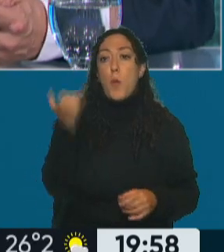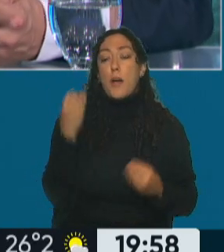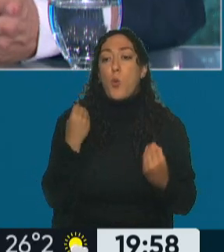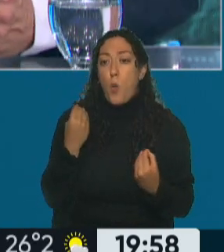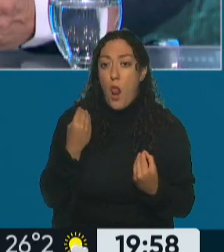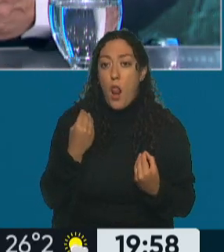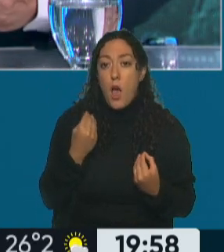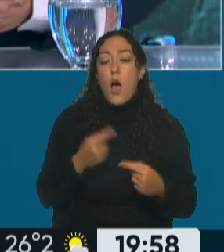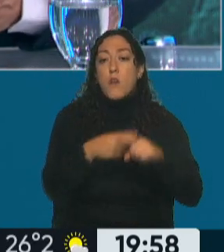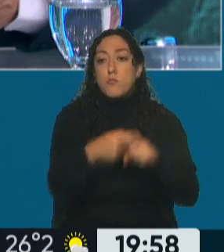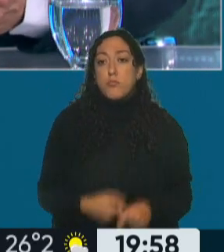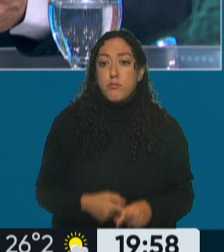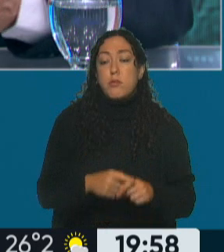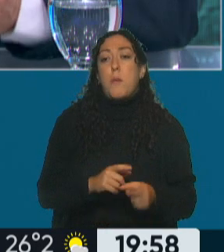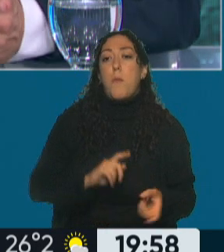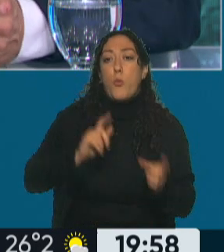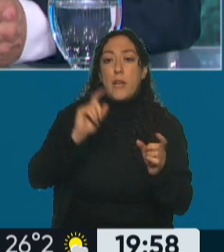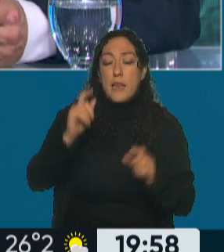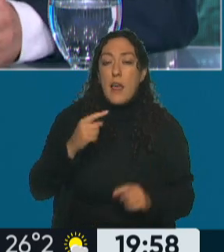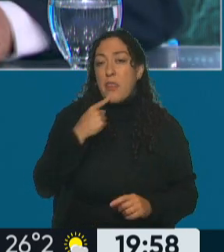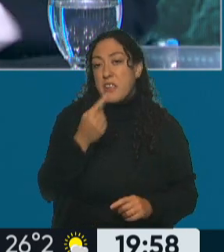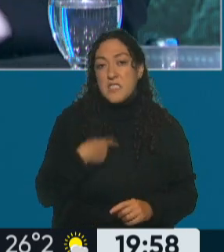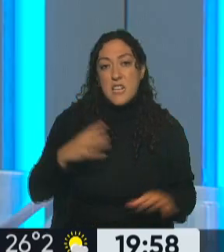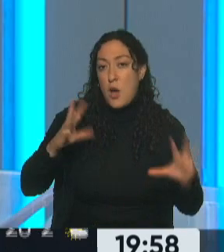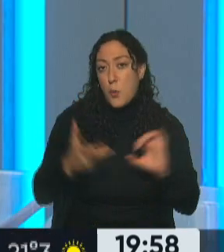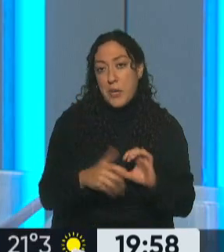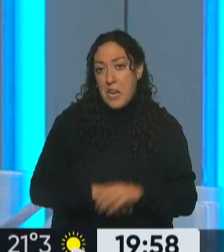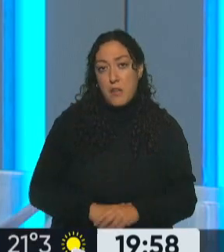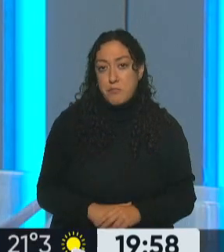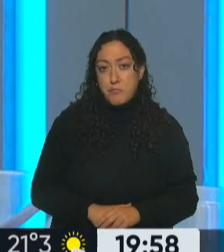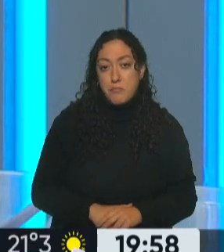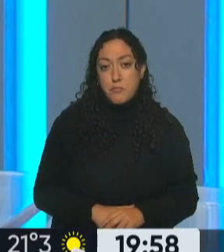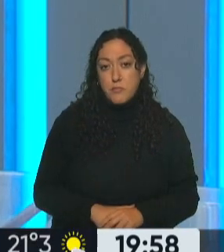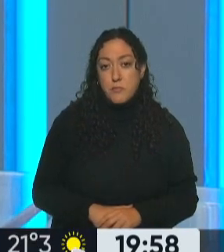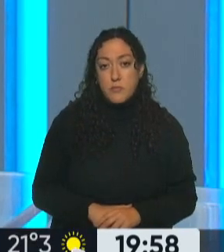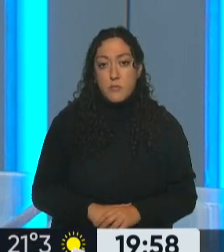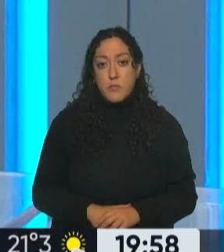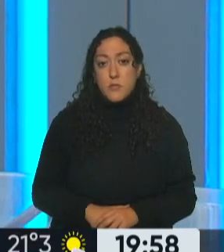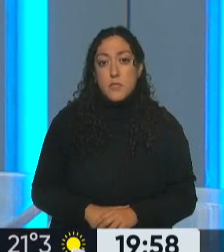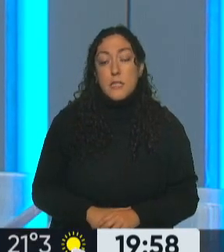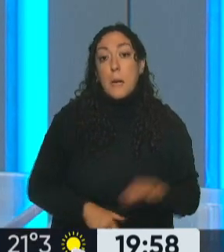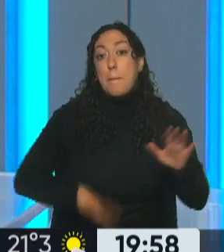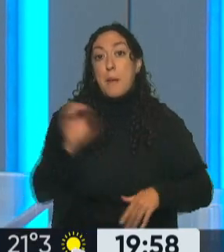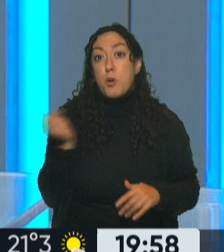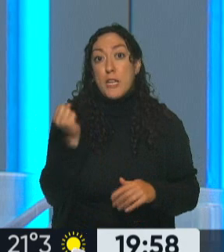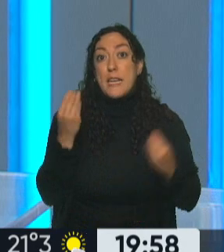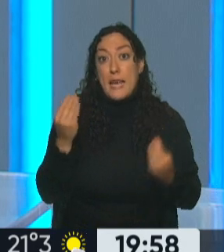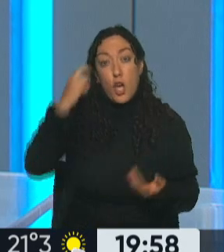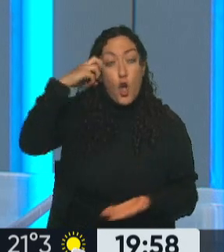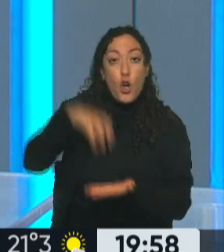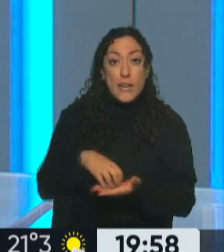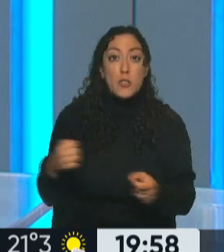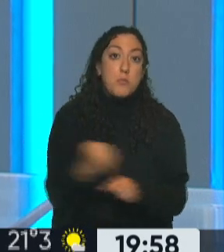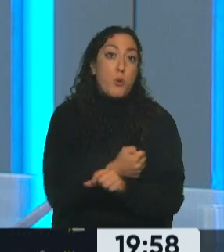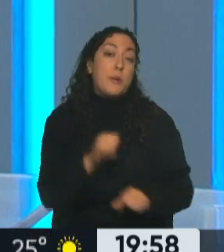existente de movilidad jubilatoria, insistió, sería perjudicial. De todas maneras vamos a ver, porque esto depende fundamentalmente de la aprobación del Congreso Nacional. Pero